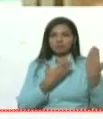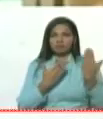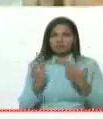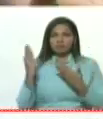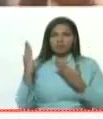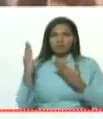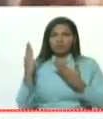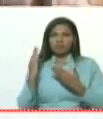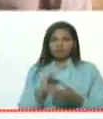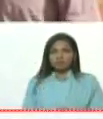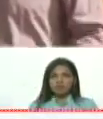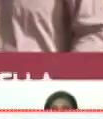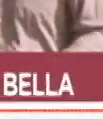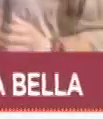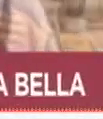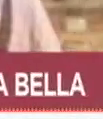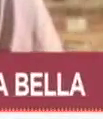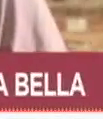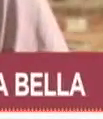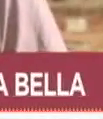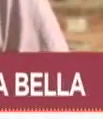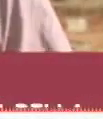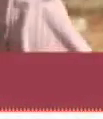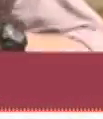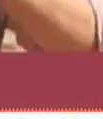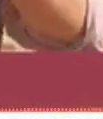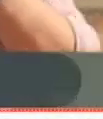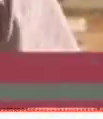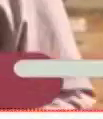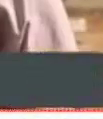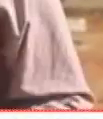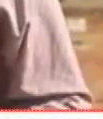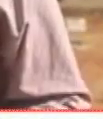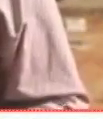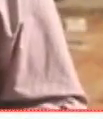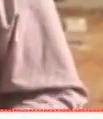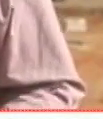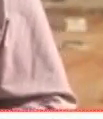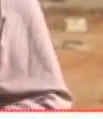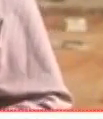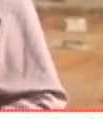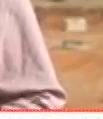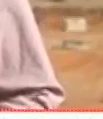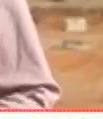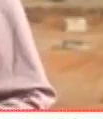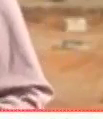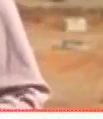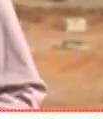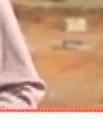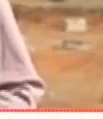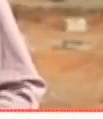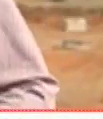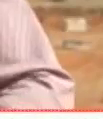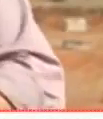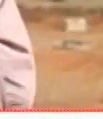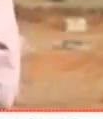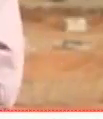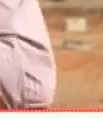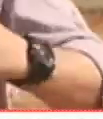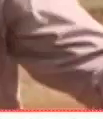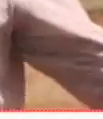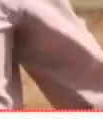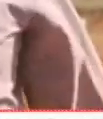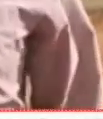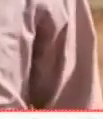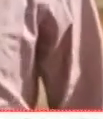adelante. Saludos, presidente Nicolás Maduro, desde Barcelona, la cuna de nuestro general José Antonio Anzoátegui, que da nombre